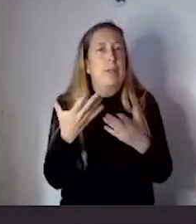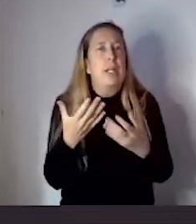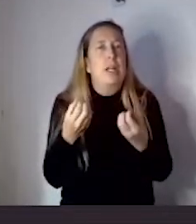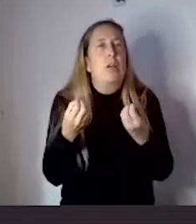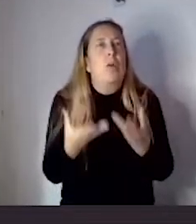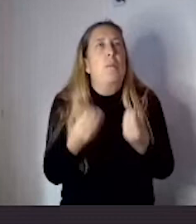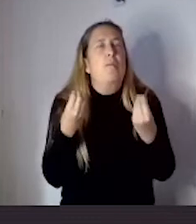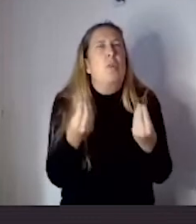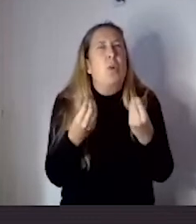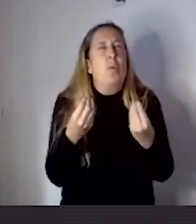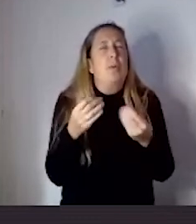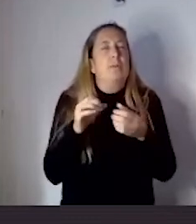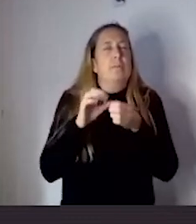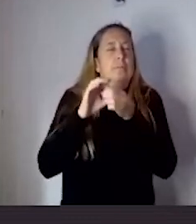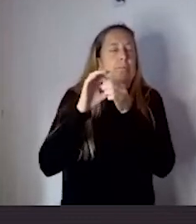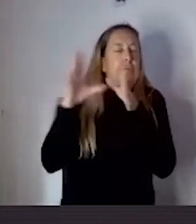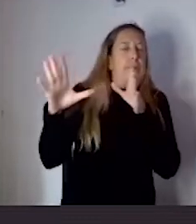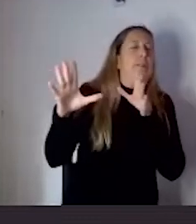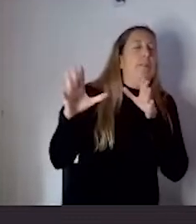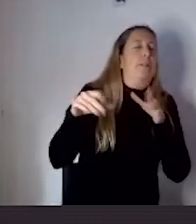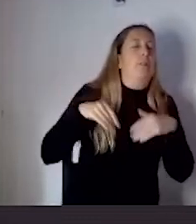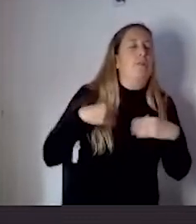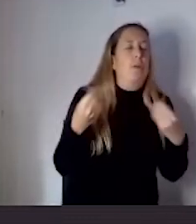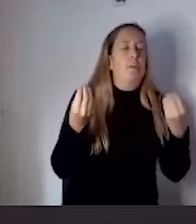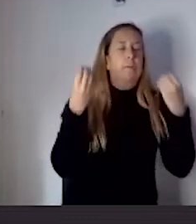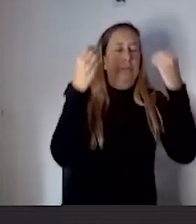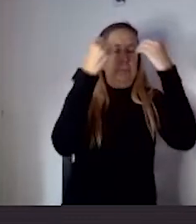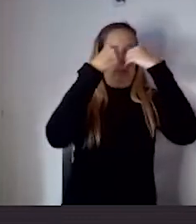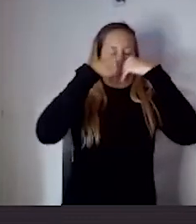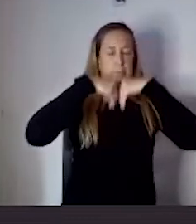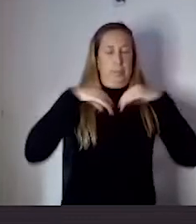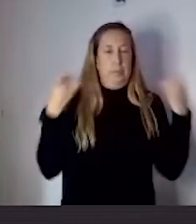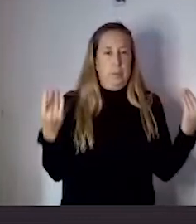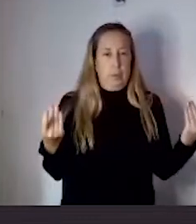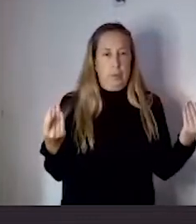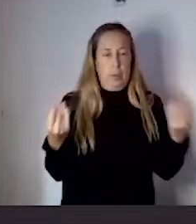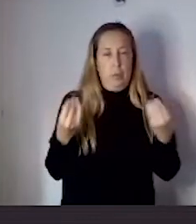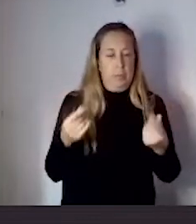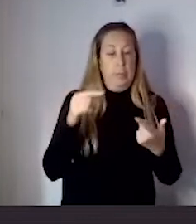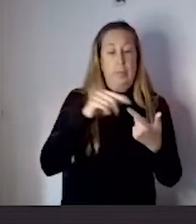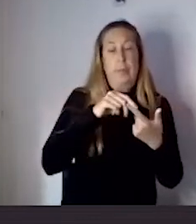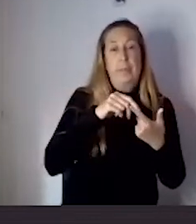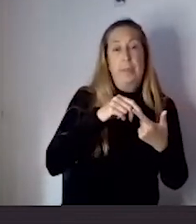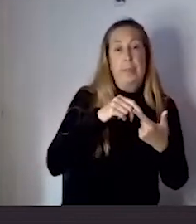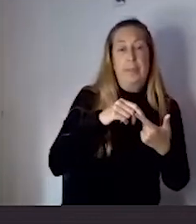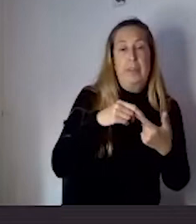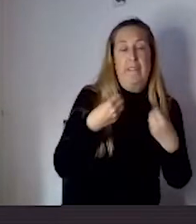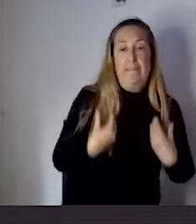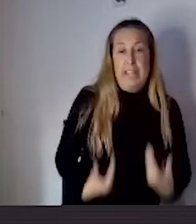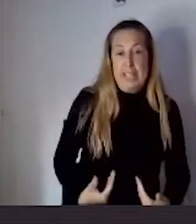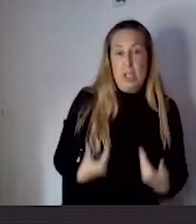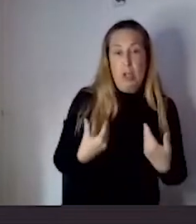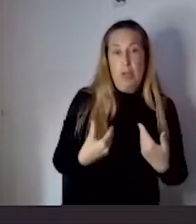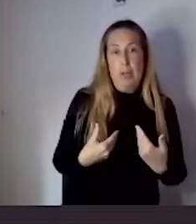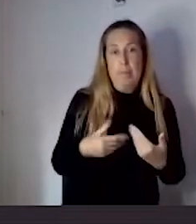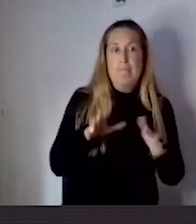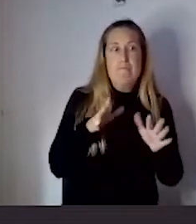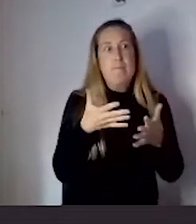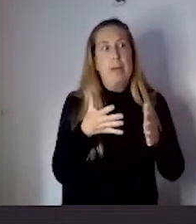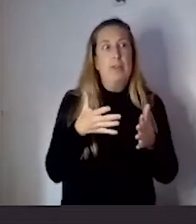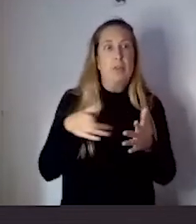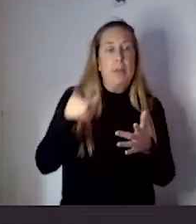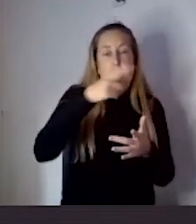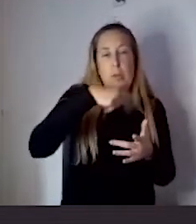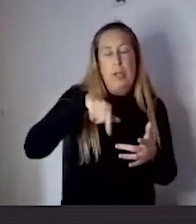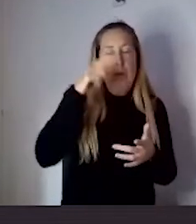exterior para reconectar nos con el mundo interior cuando hablamos de bienestar físico es más o menos lo que la mayoría de las personas